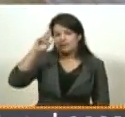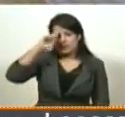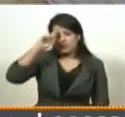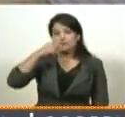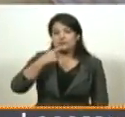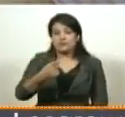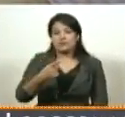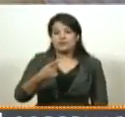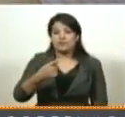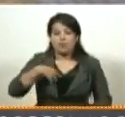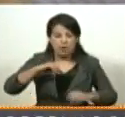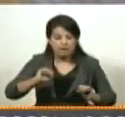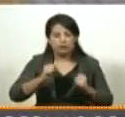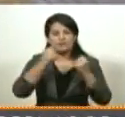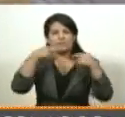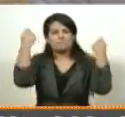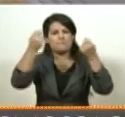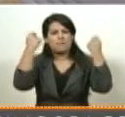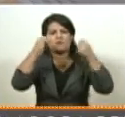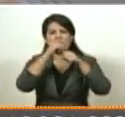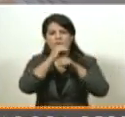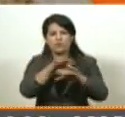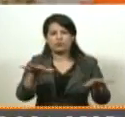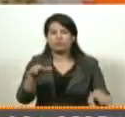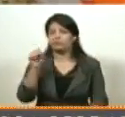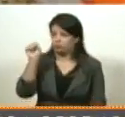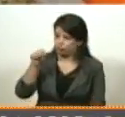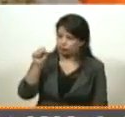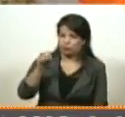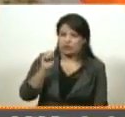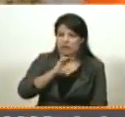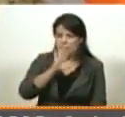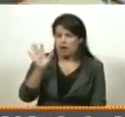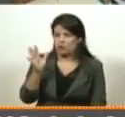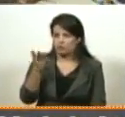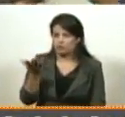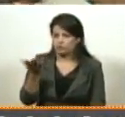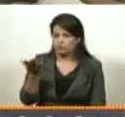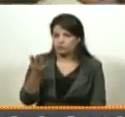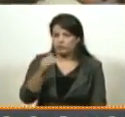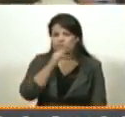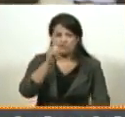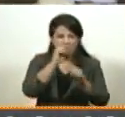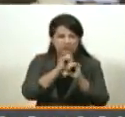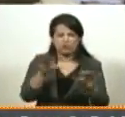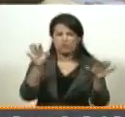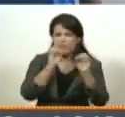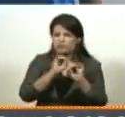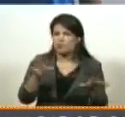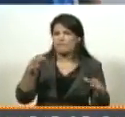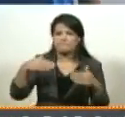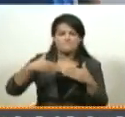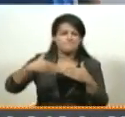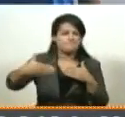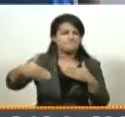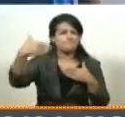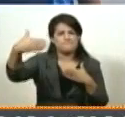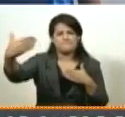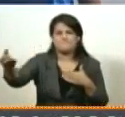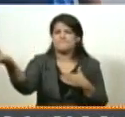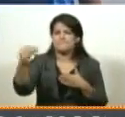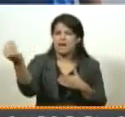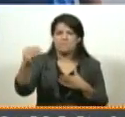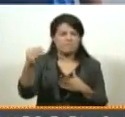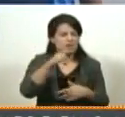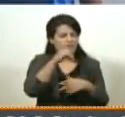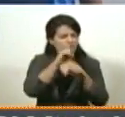vamos a reforzar la divulgación, por supuesto, la divulgación a un proceso electoral siempre puede hacerse